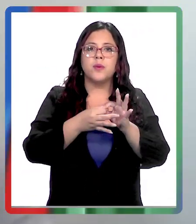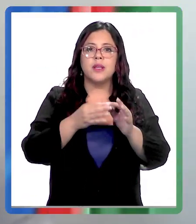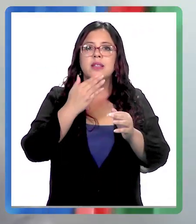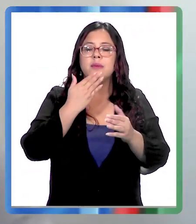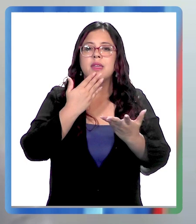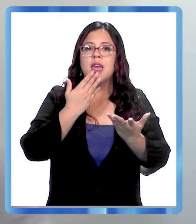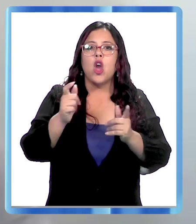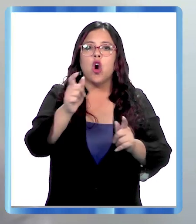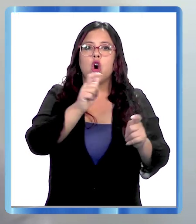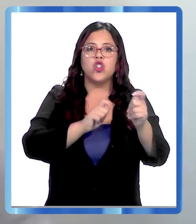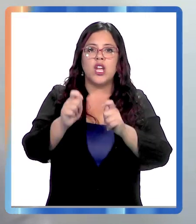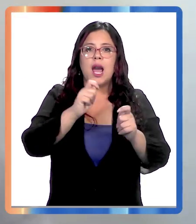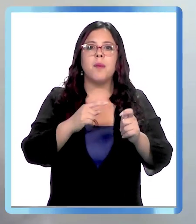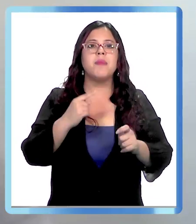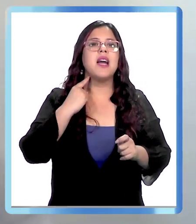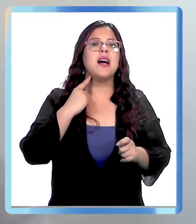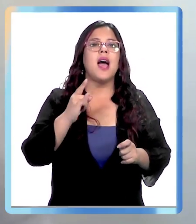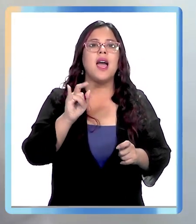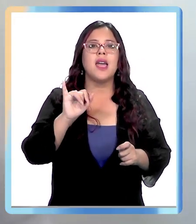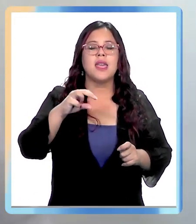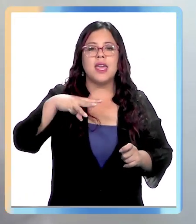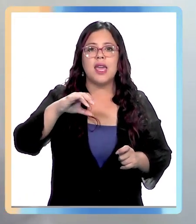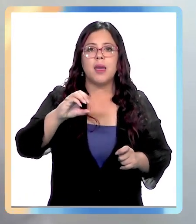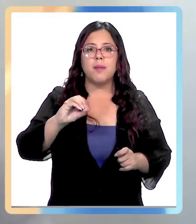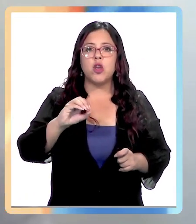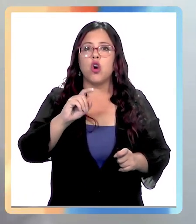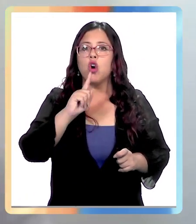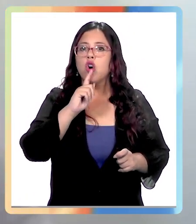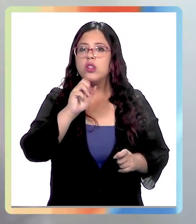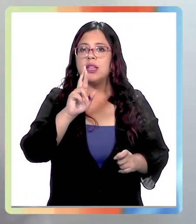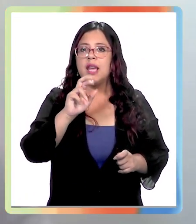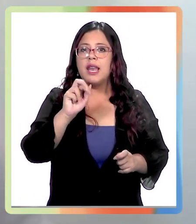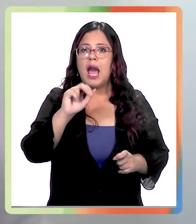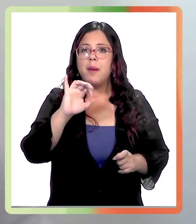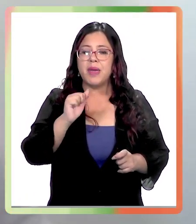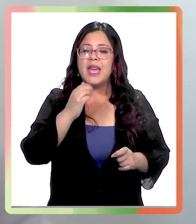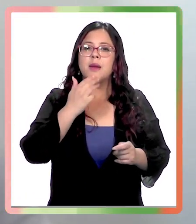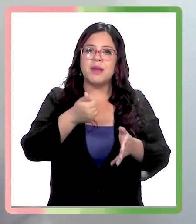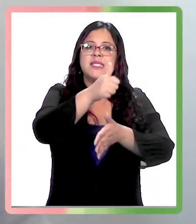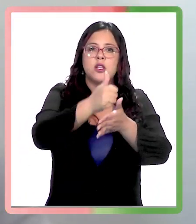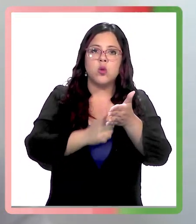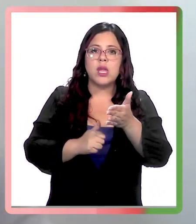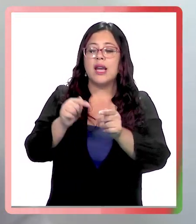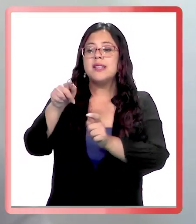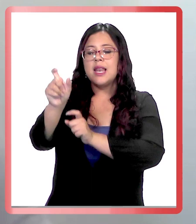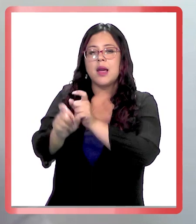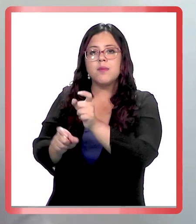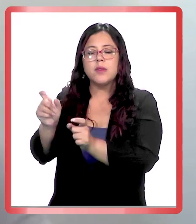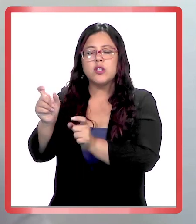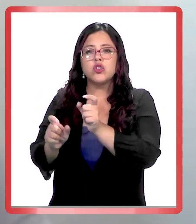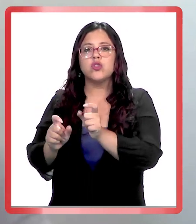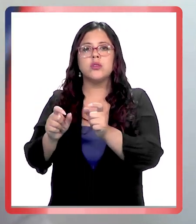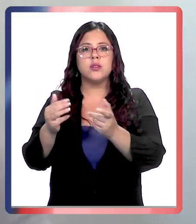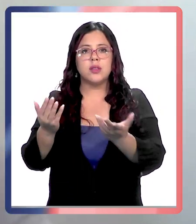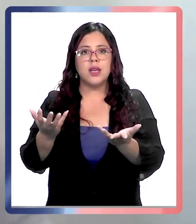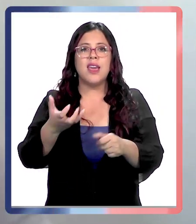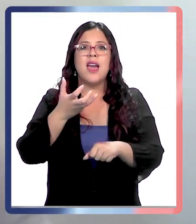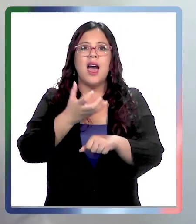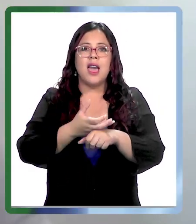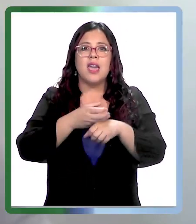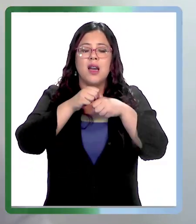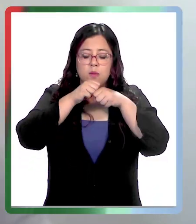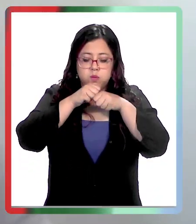los ganglios linfáticos, el tratamiento debe ser complementado con quimioterapia. O sea, cirugía más